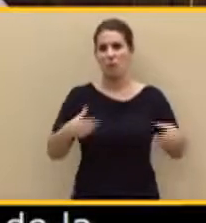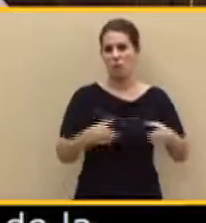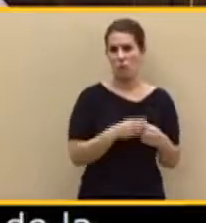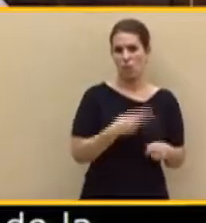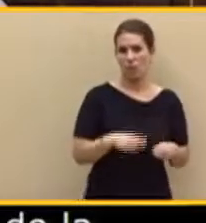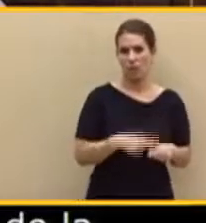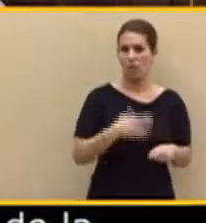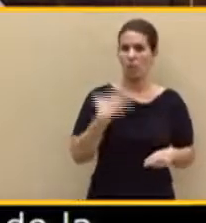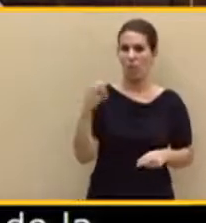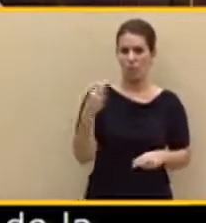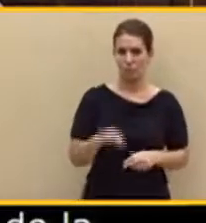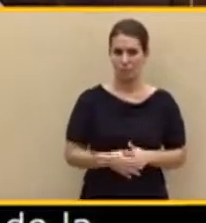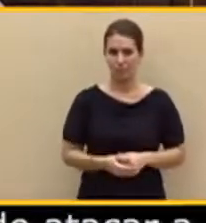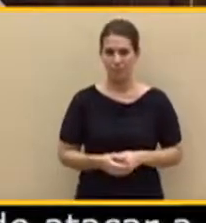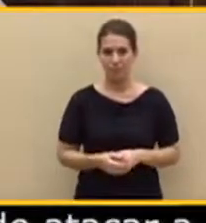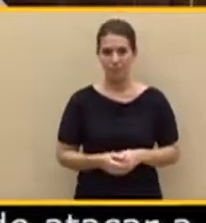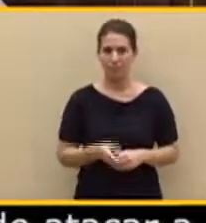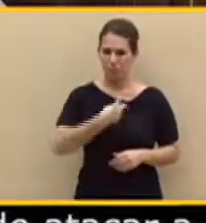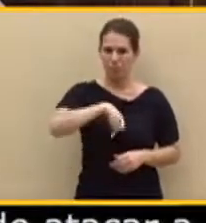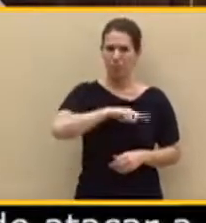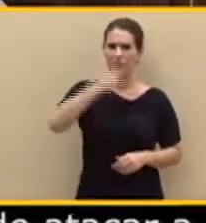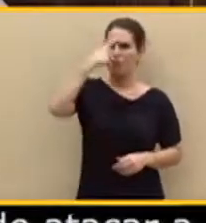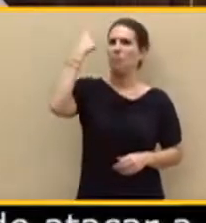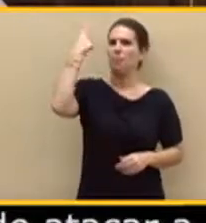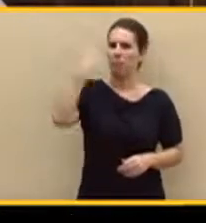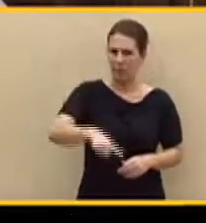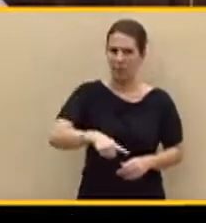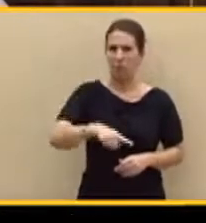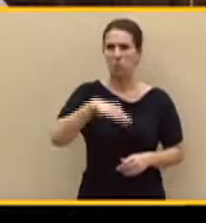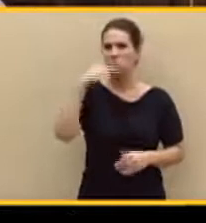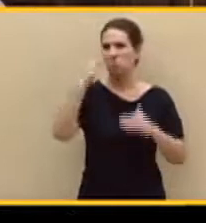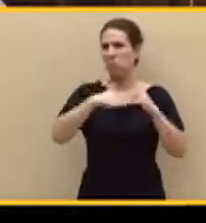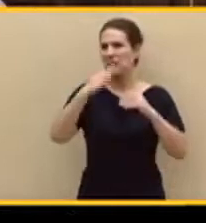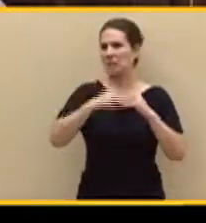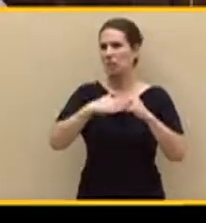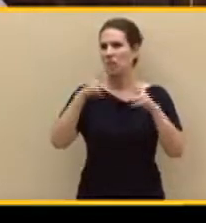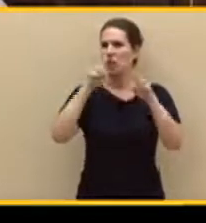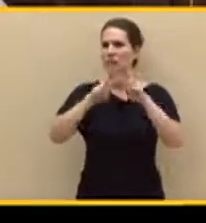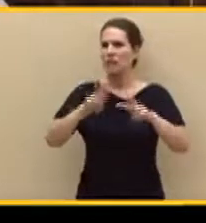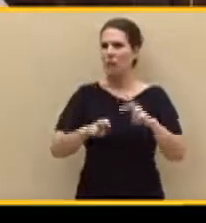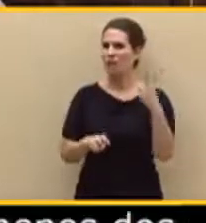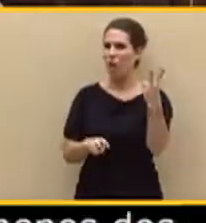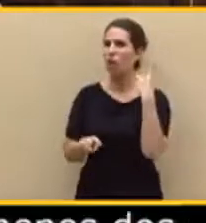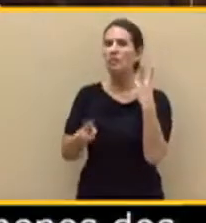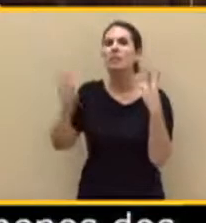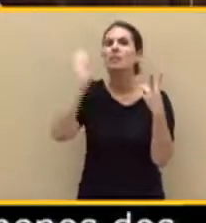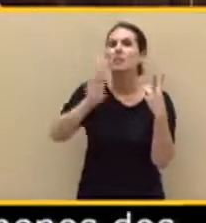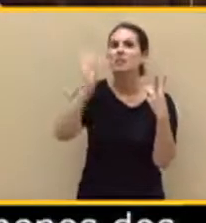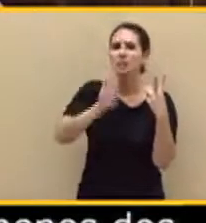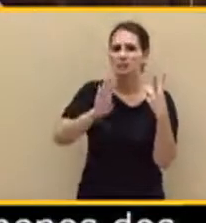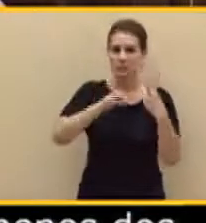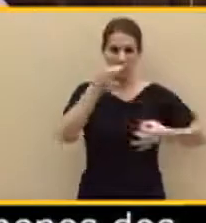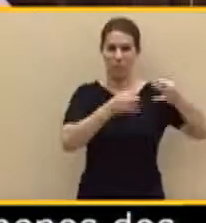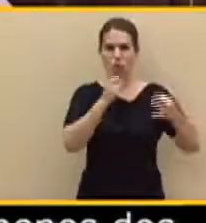Podemos. Sabemos que se han producido, señorías, al menos dos investigaciones irregulares y extrajudiciales al